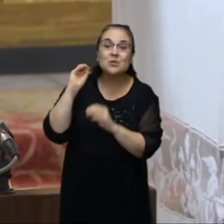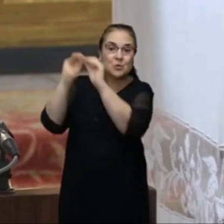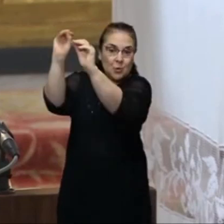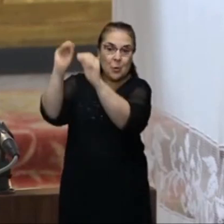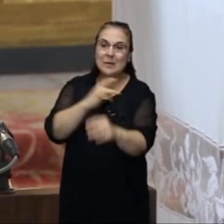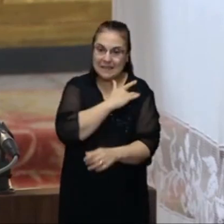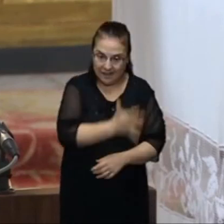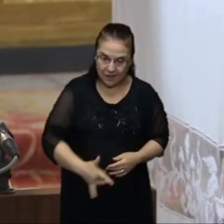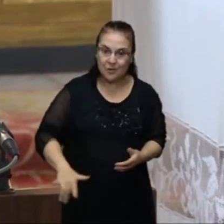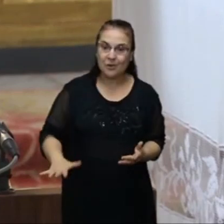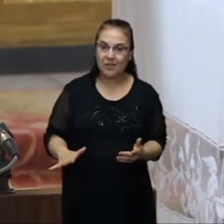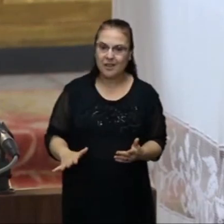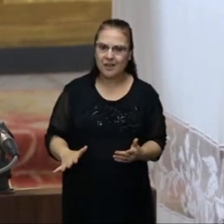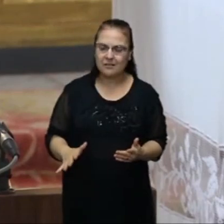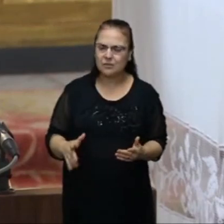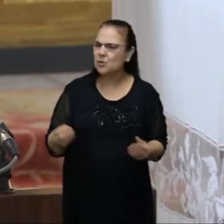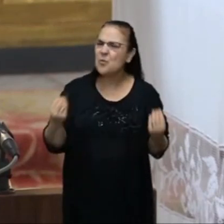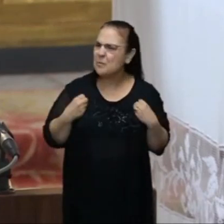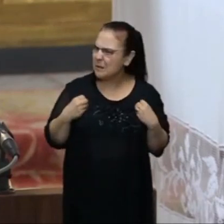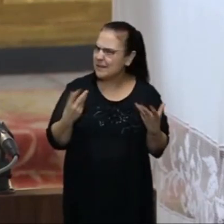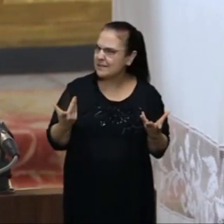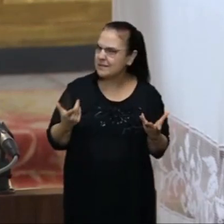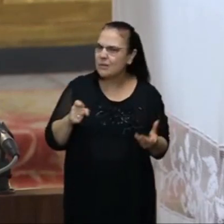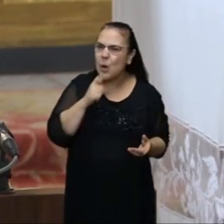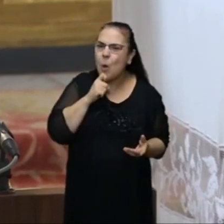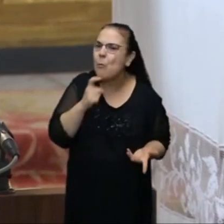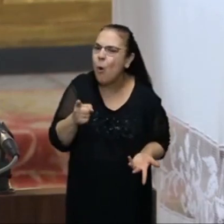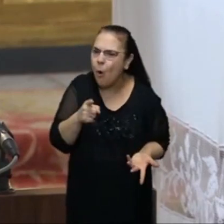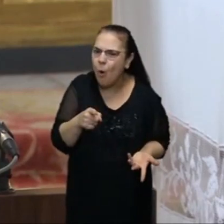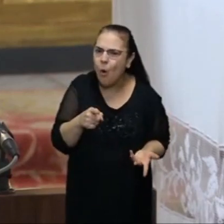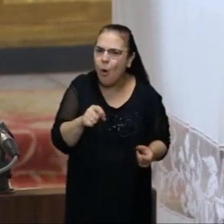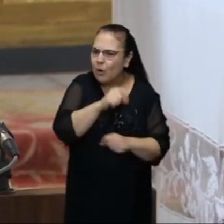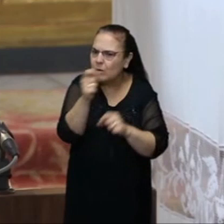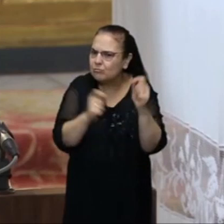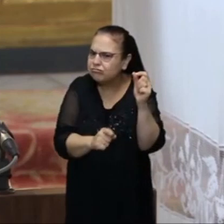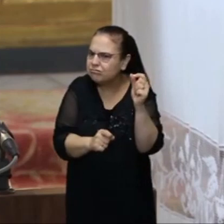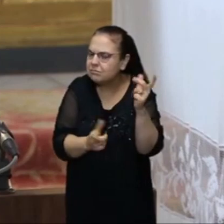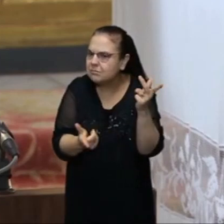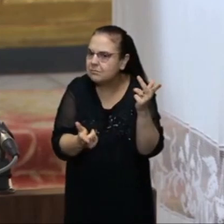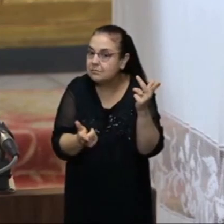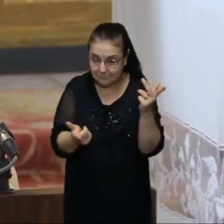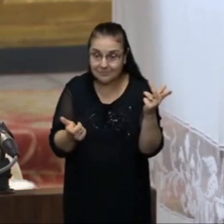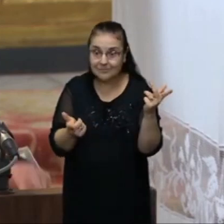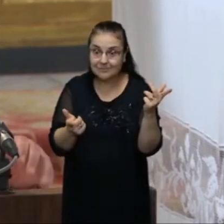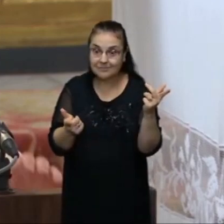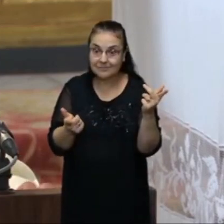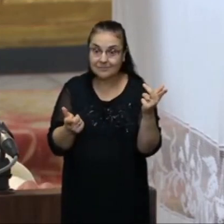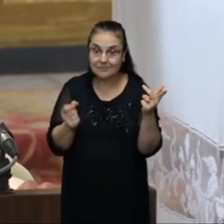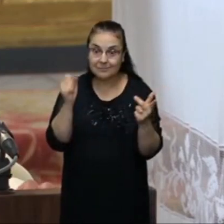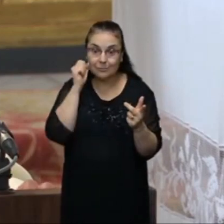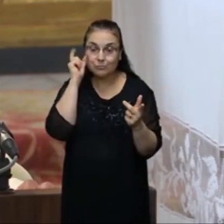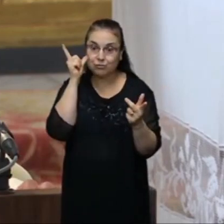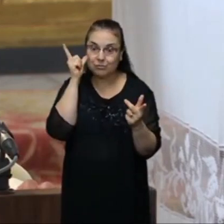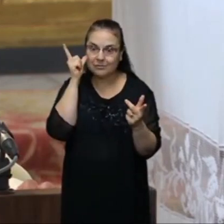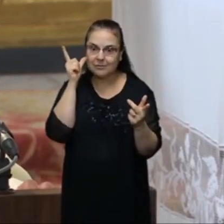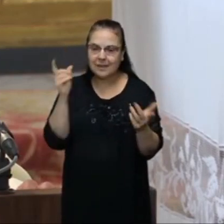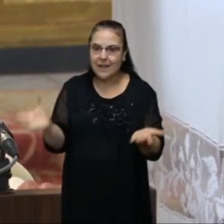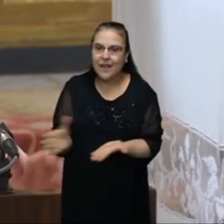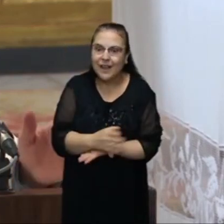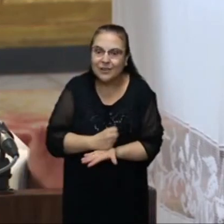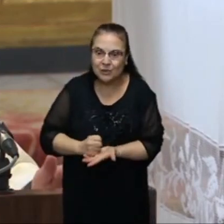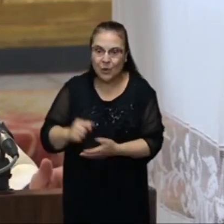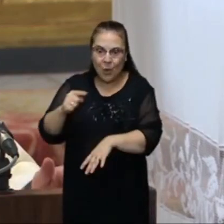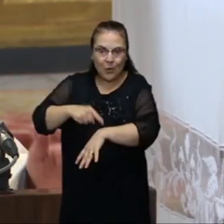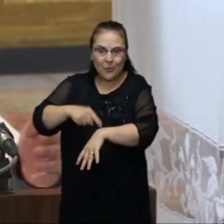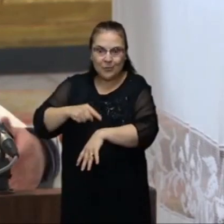misericordia. ¿Cómo lo vives hoy? ¿Cómo lo vivimos hoy? ¿Te das cuenta de que todo momento es un don de Dios? Como decíamos